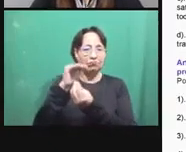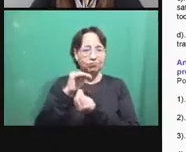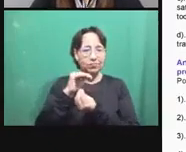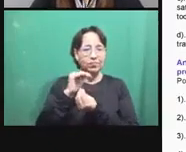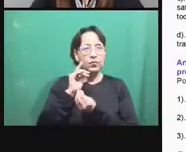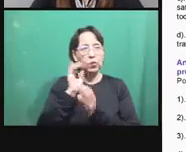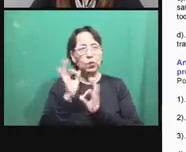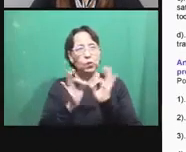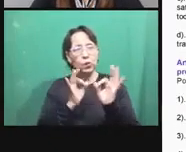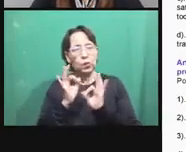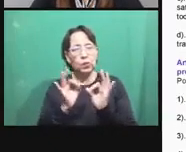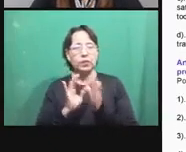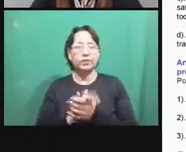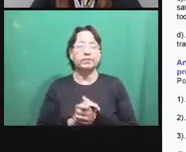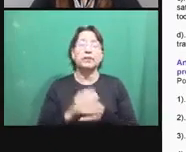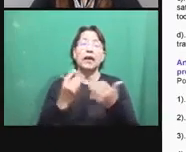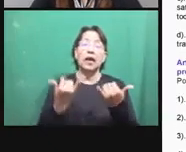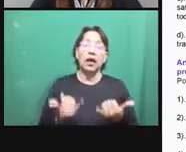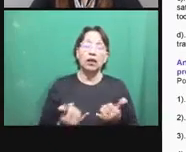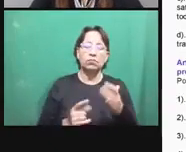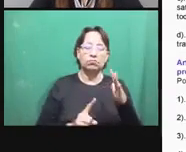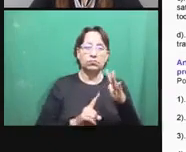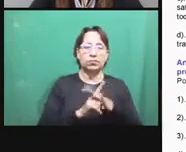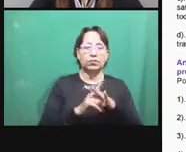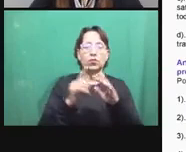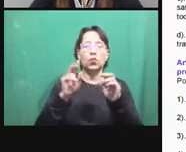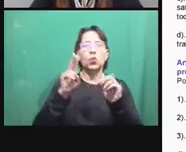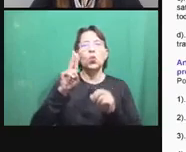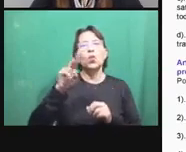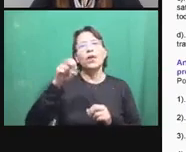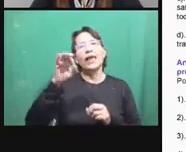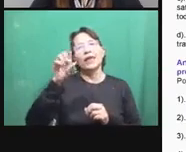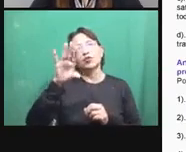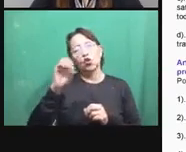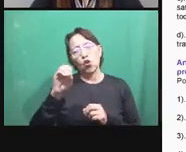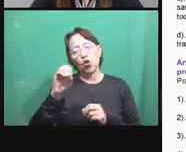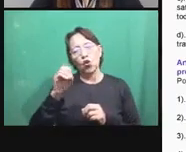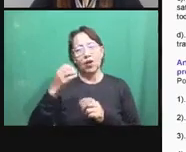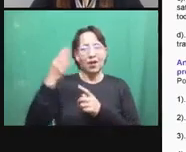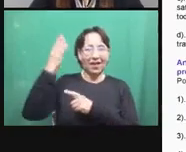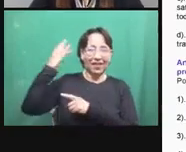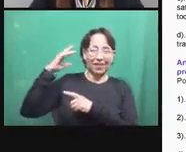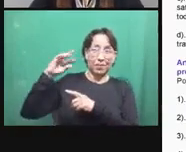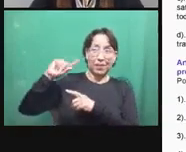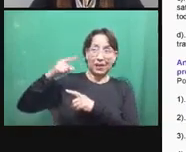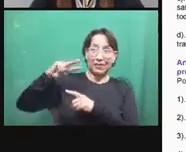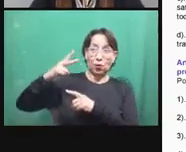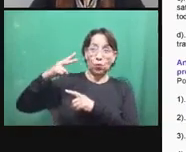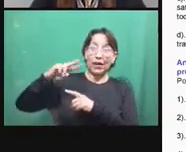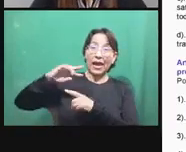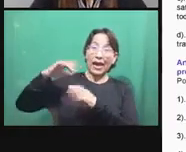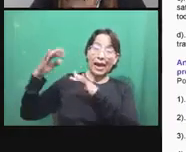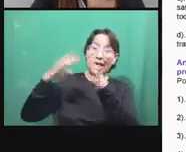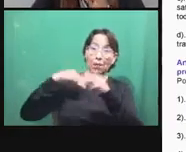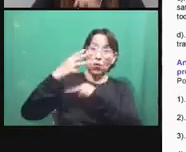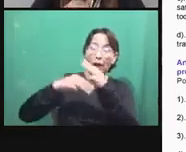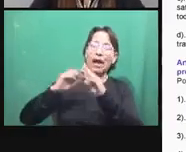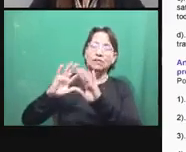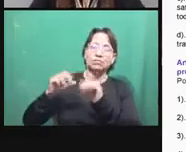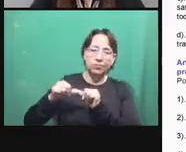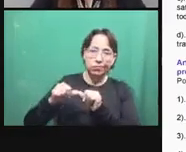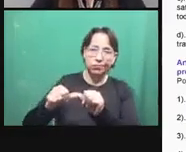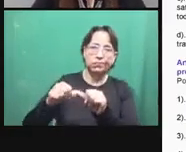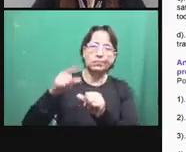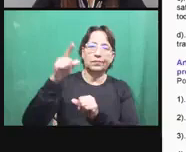arquitectónico, lo que conllevó a la creación de la UNESCO después de la Segunda Guerra Mundial. Pues un poco en la